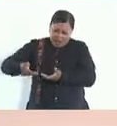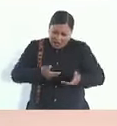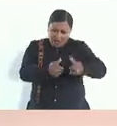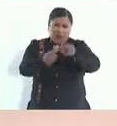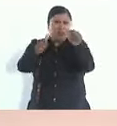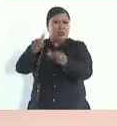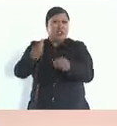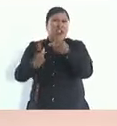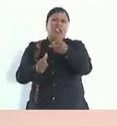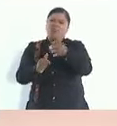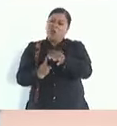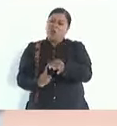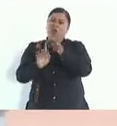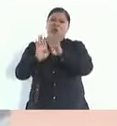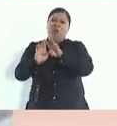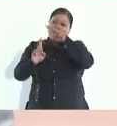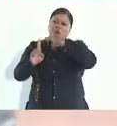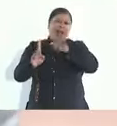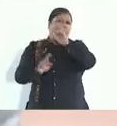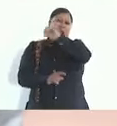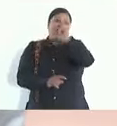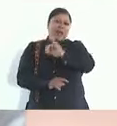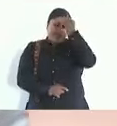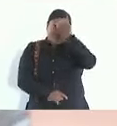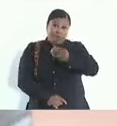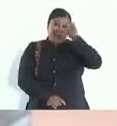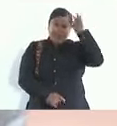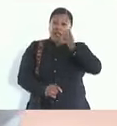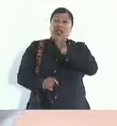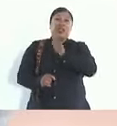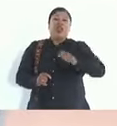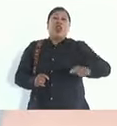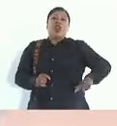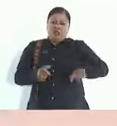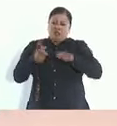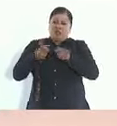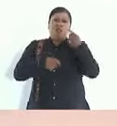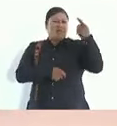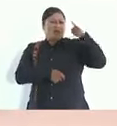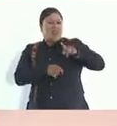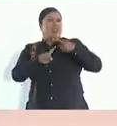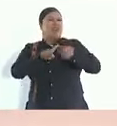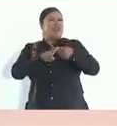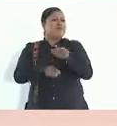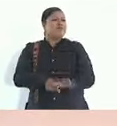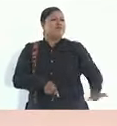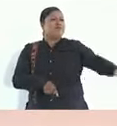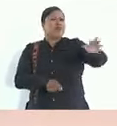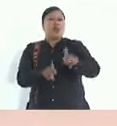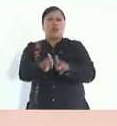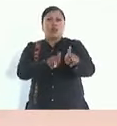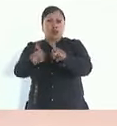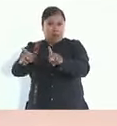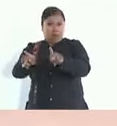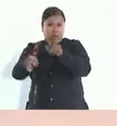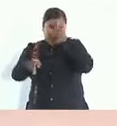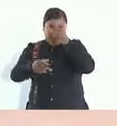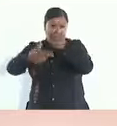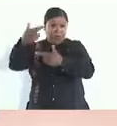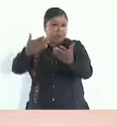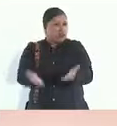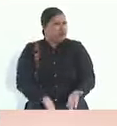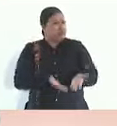el rostro y la huella imborrable de un gobierno que obedeció el mandato popular y le devolvió al pueblo su